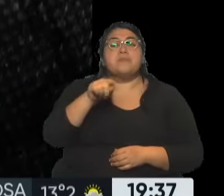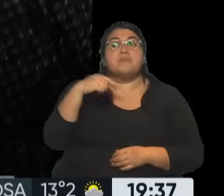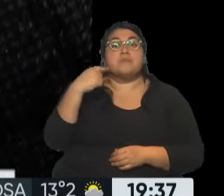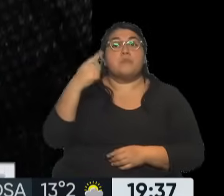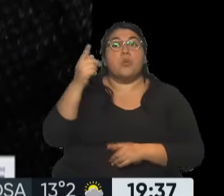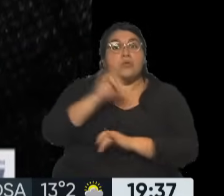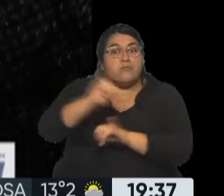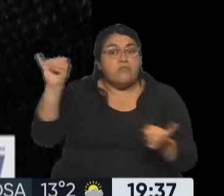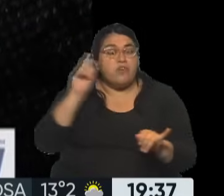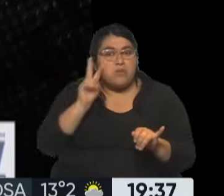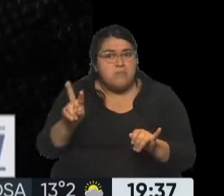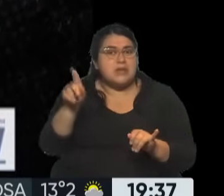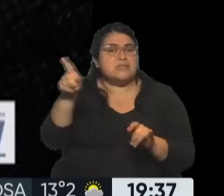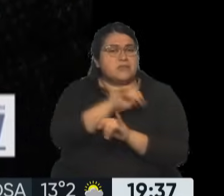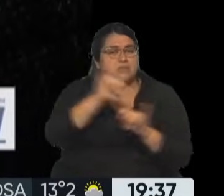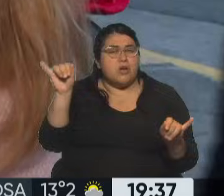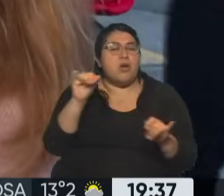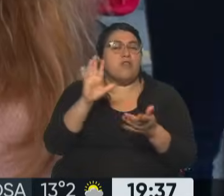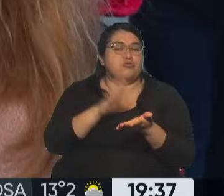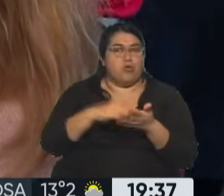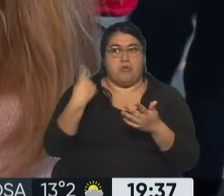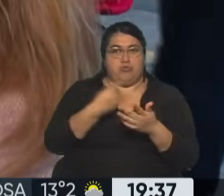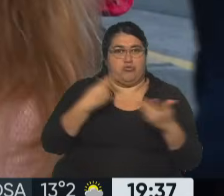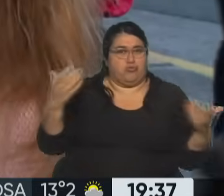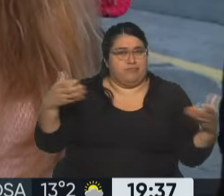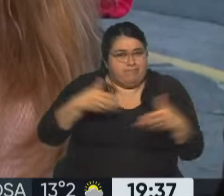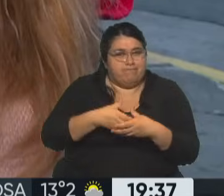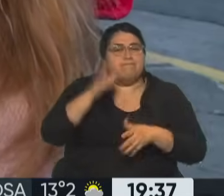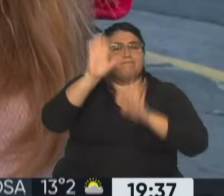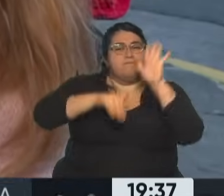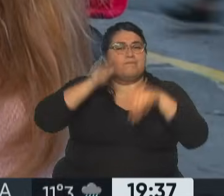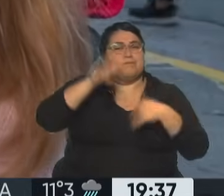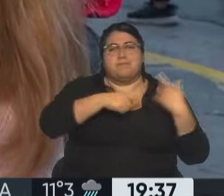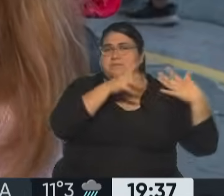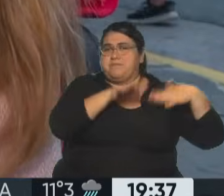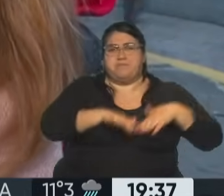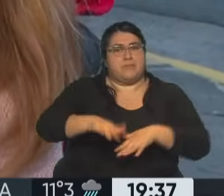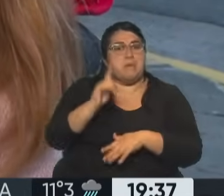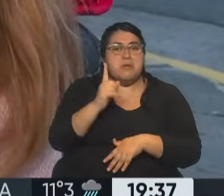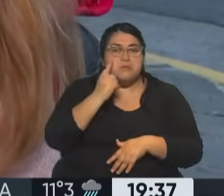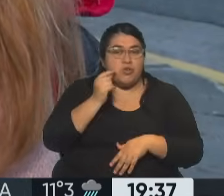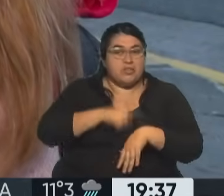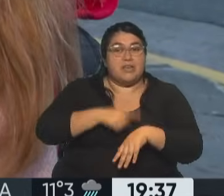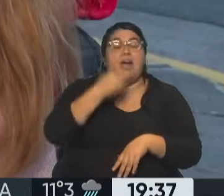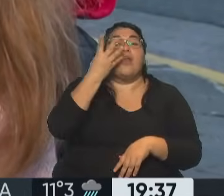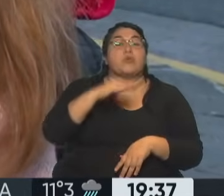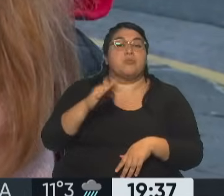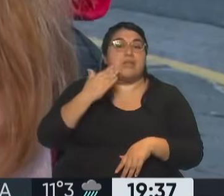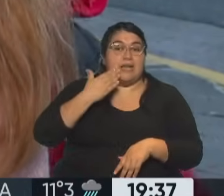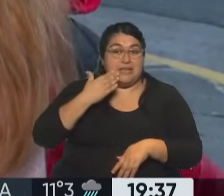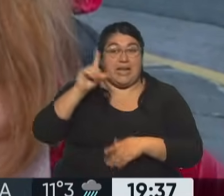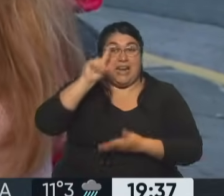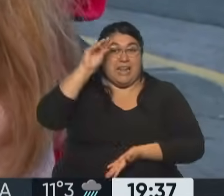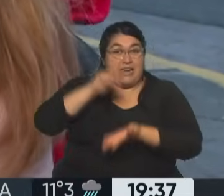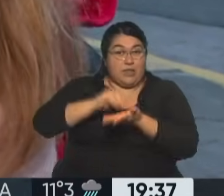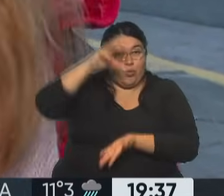la noticia, con el encuentro Memoria, Verdad y Justicia, convocamos a un acto y movilización ese mismo día, a las 16 horas, en la legislatura